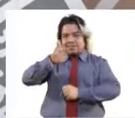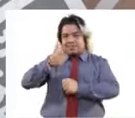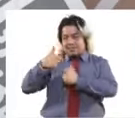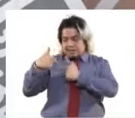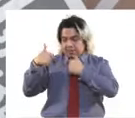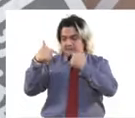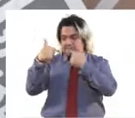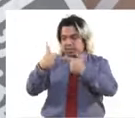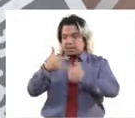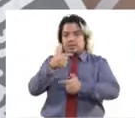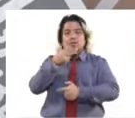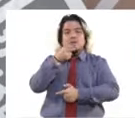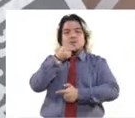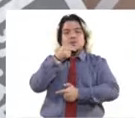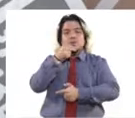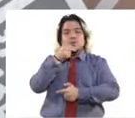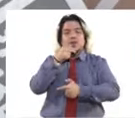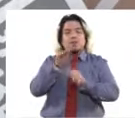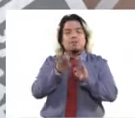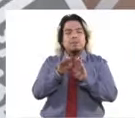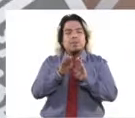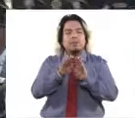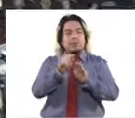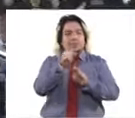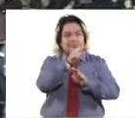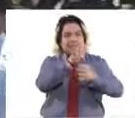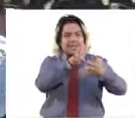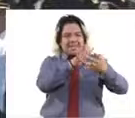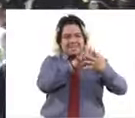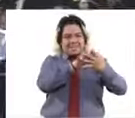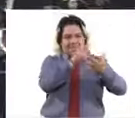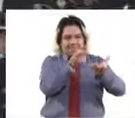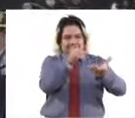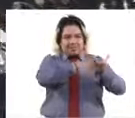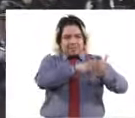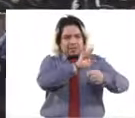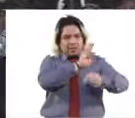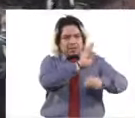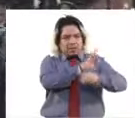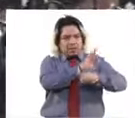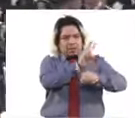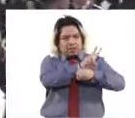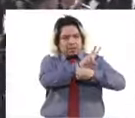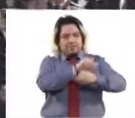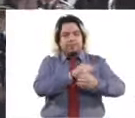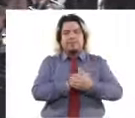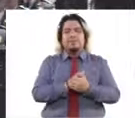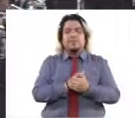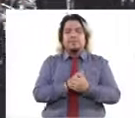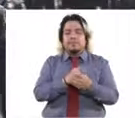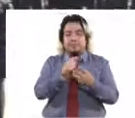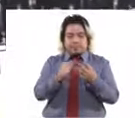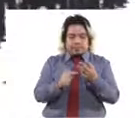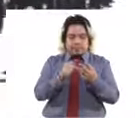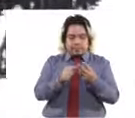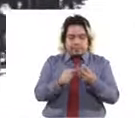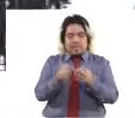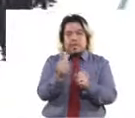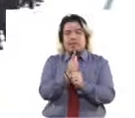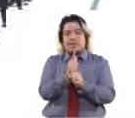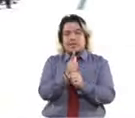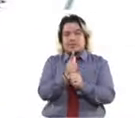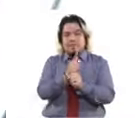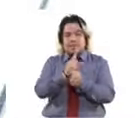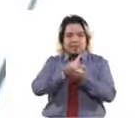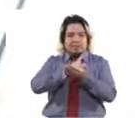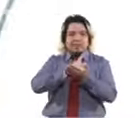de policía en perfil custodia penitenciaria. Se gradúan licenciados en